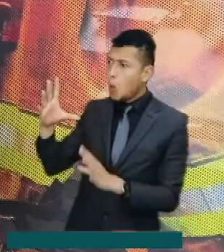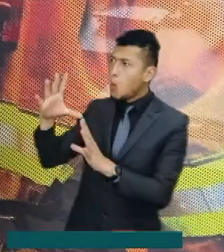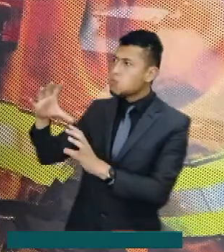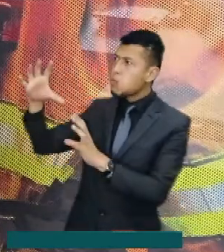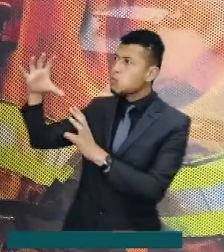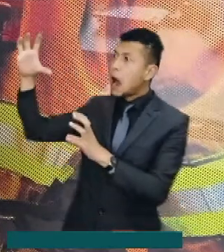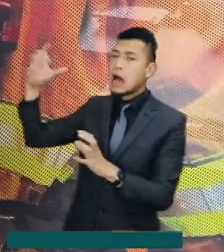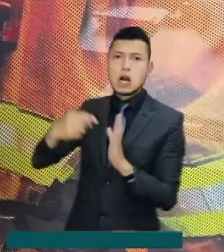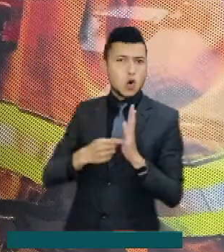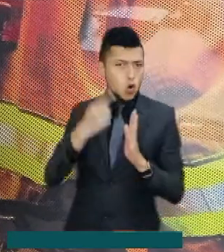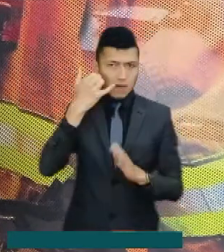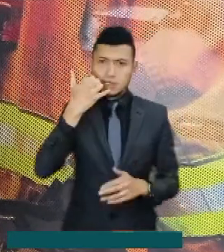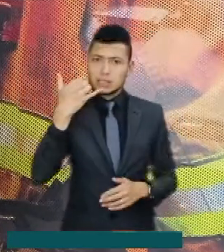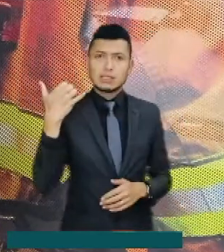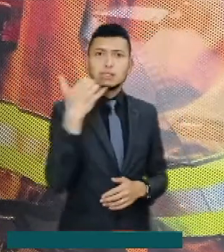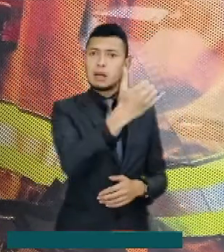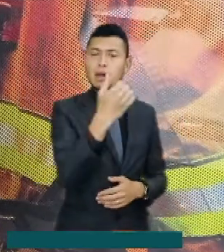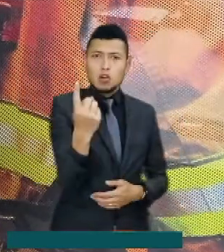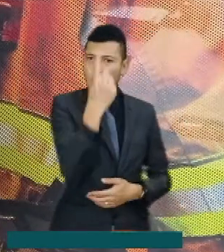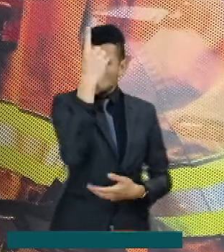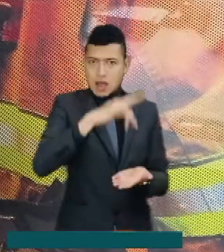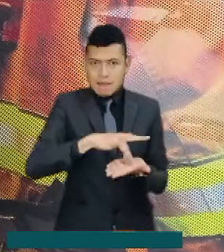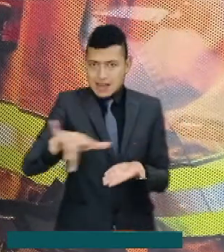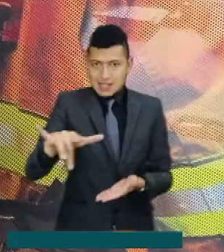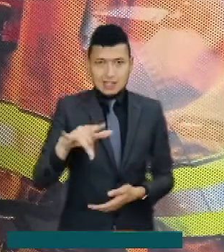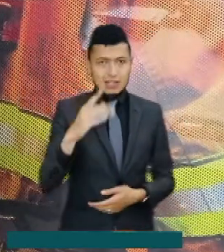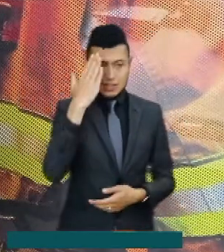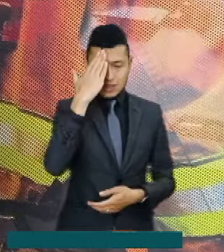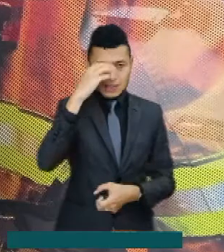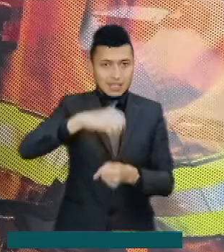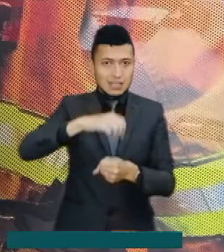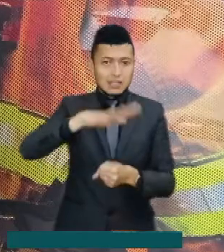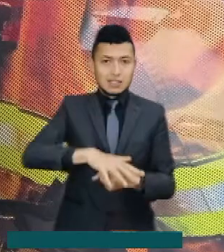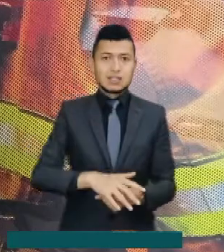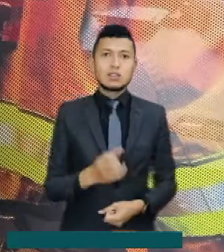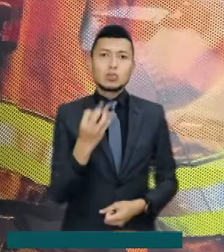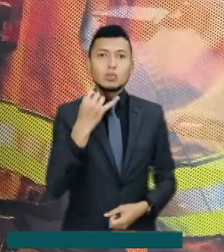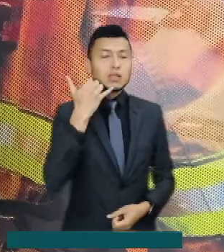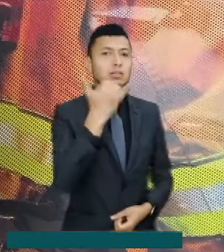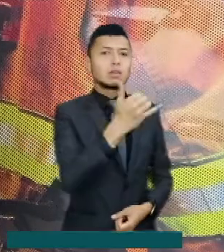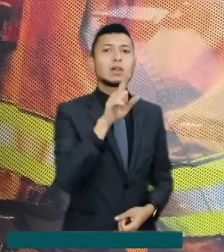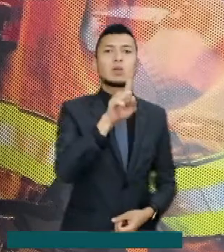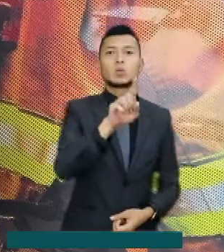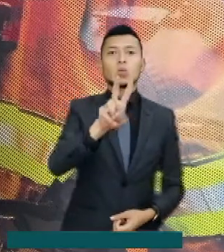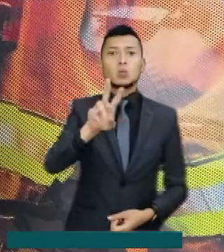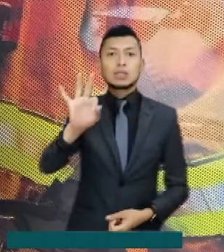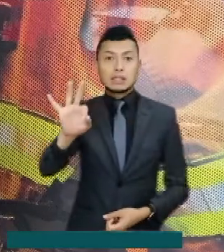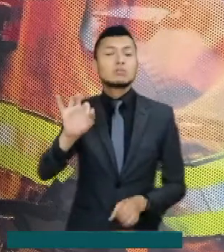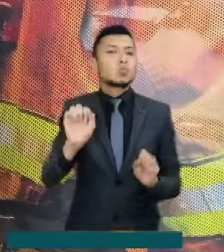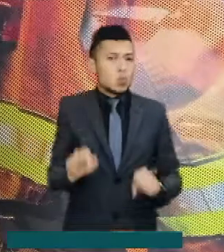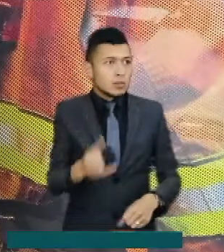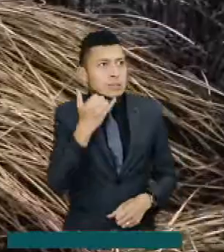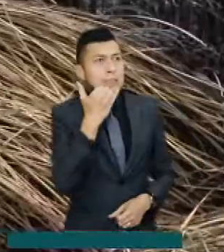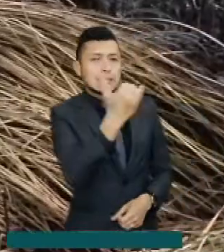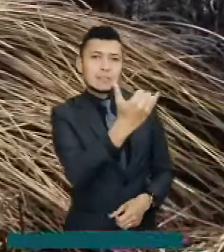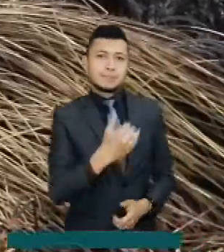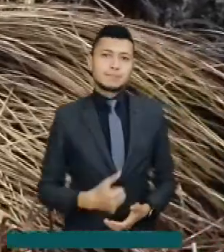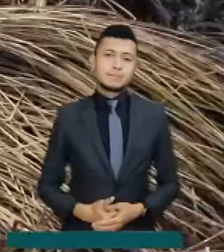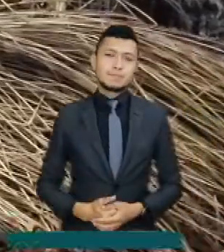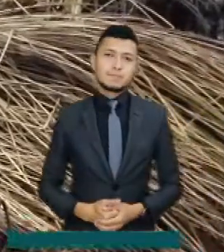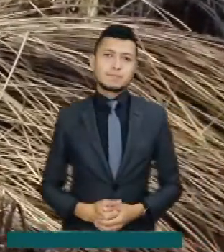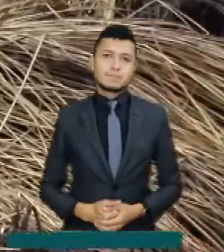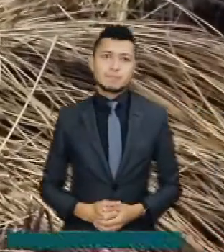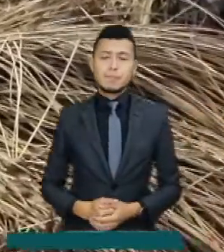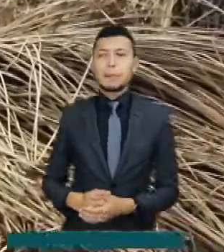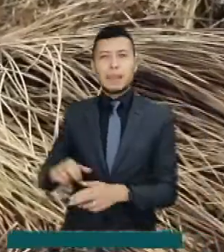favor, inmediatamente llamar al número único de emergencia del Distrito Capital, 123.